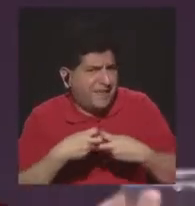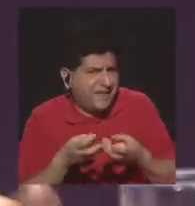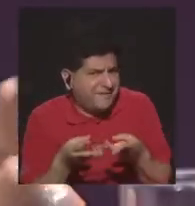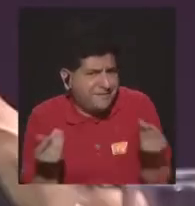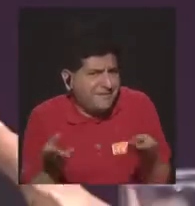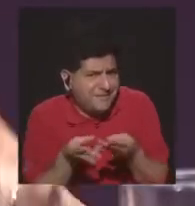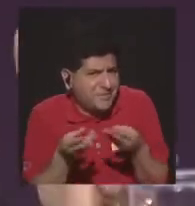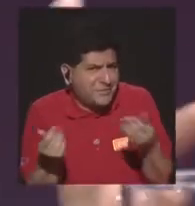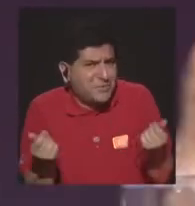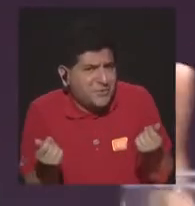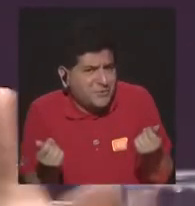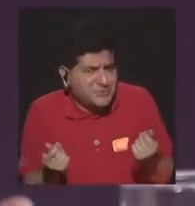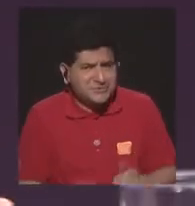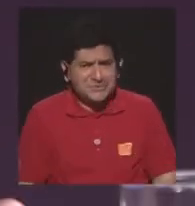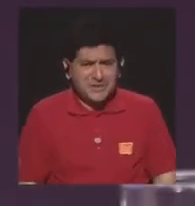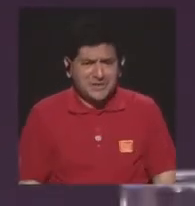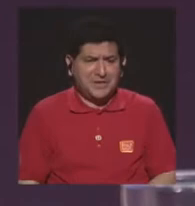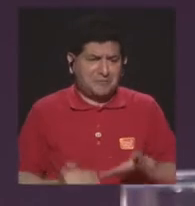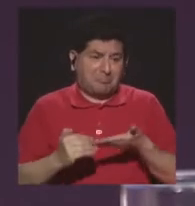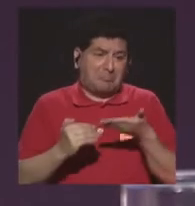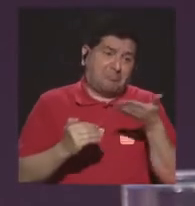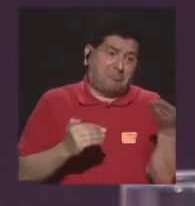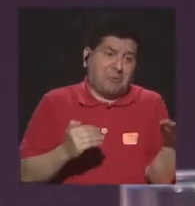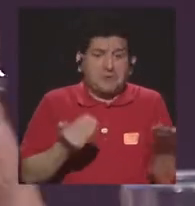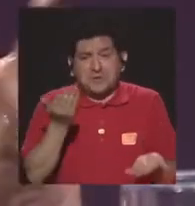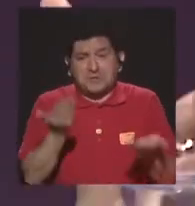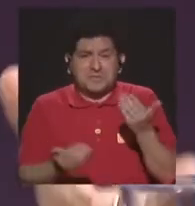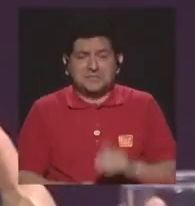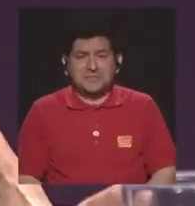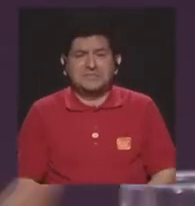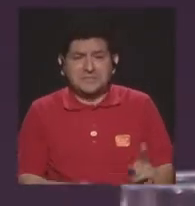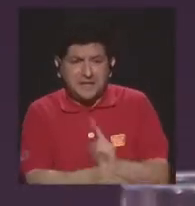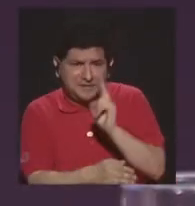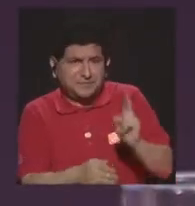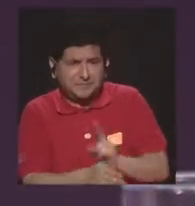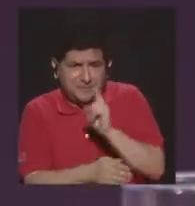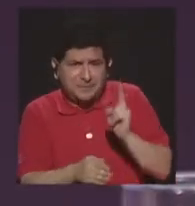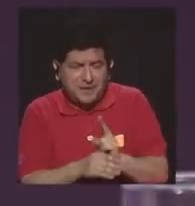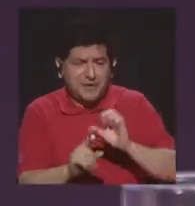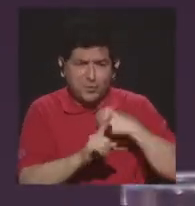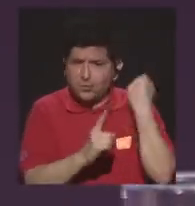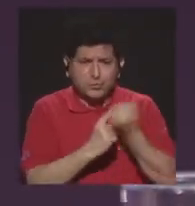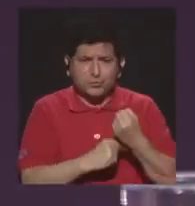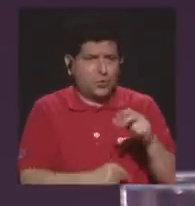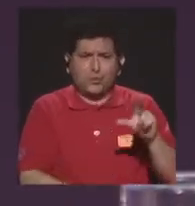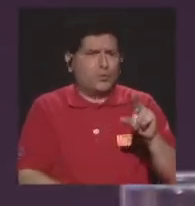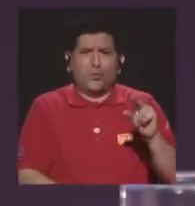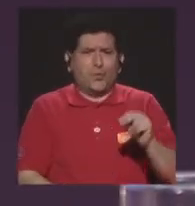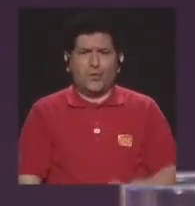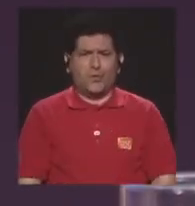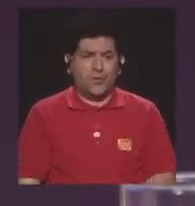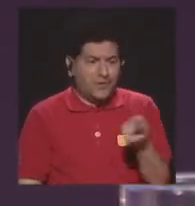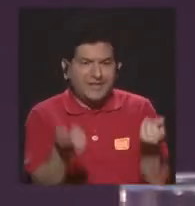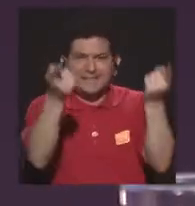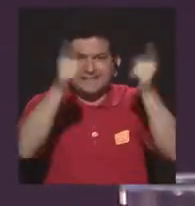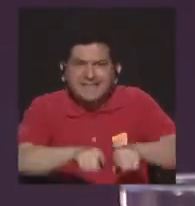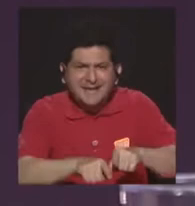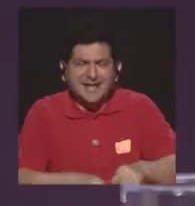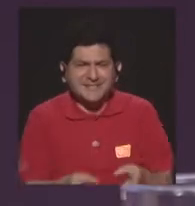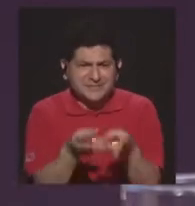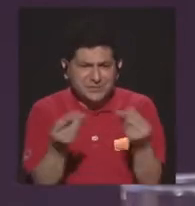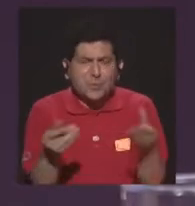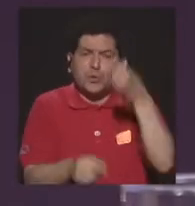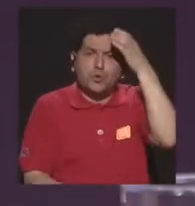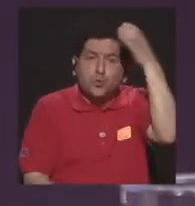genera productos de eso para el uso de las sociedades, sino que en este caso crea